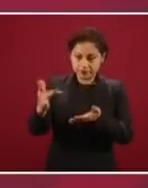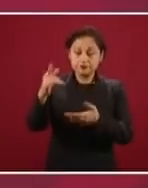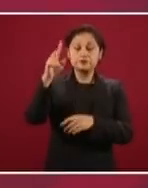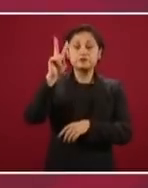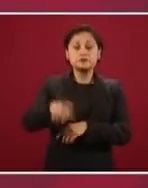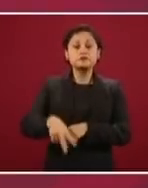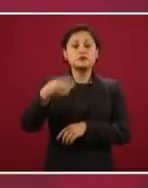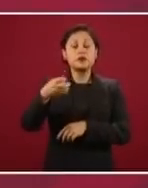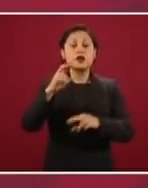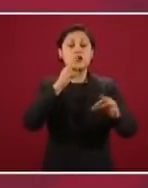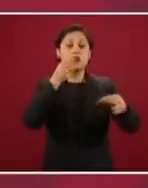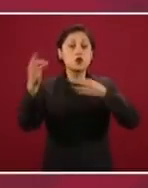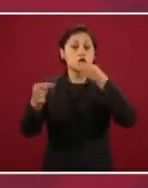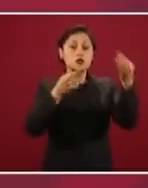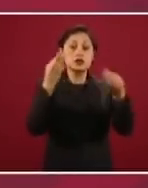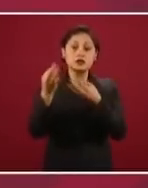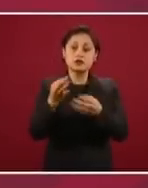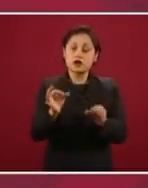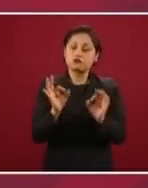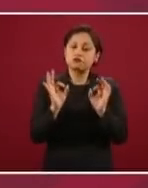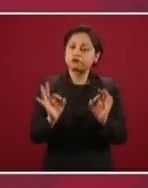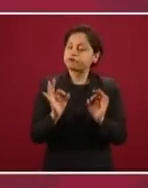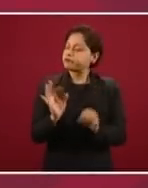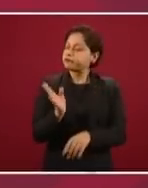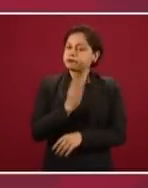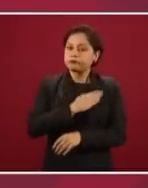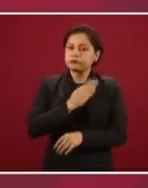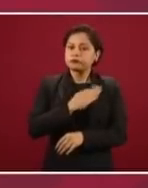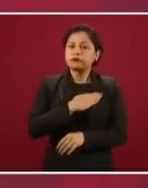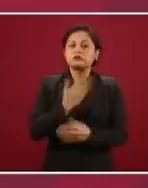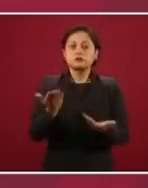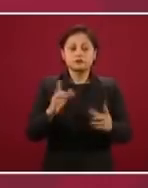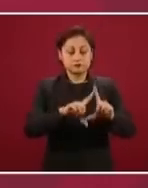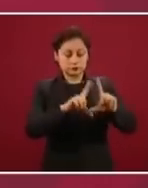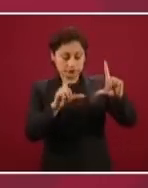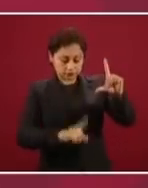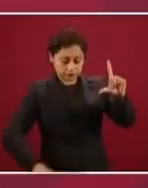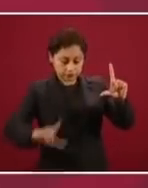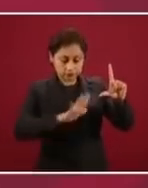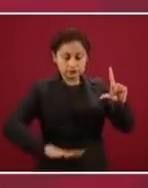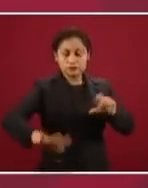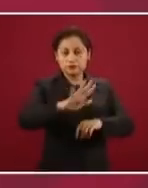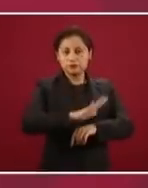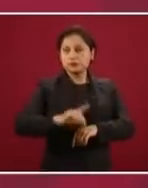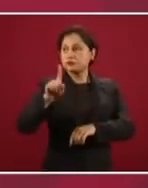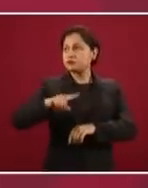hay confianza en el país cuando hablamos